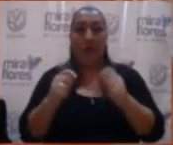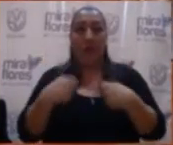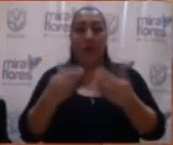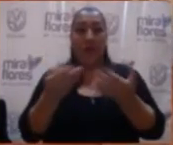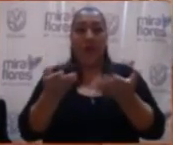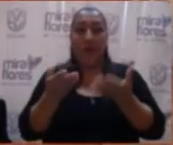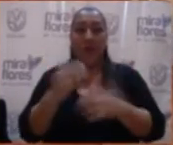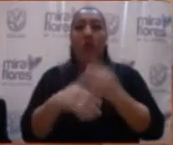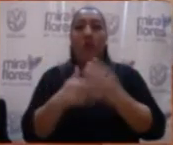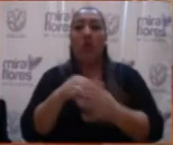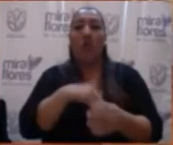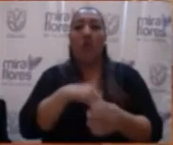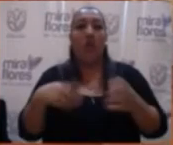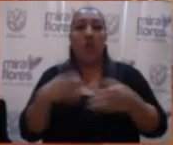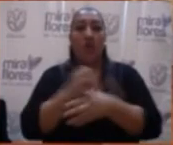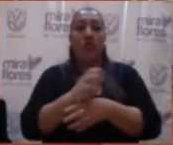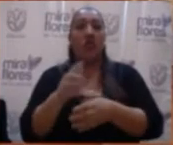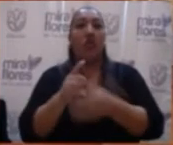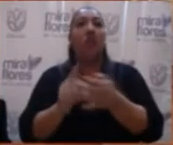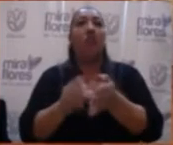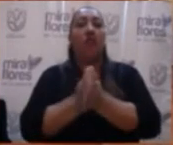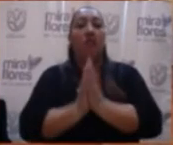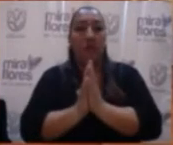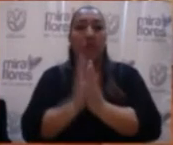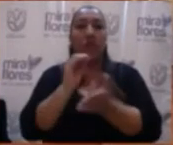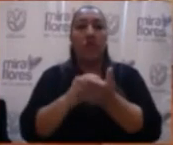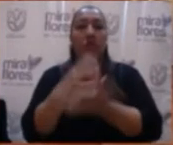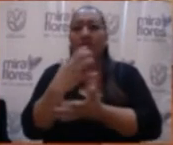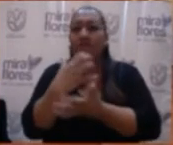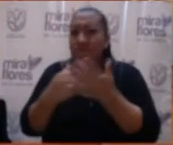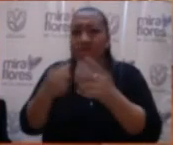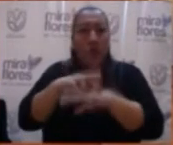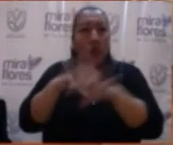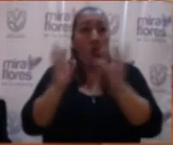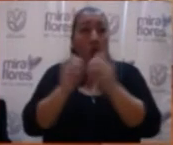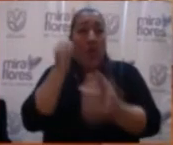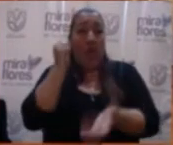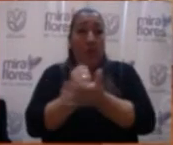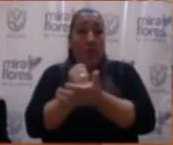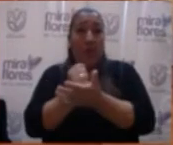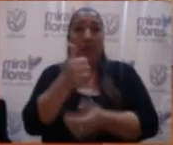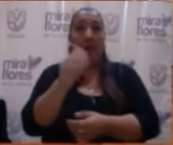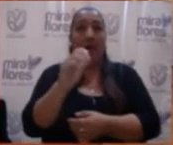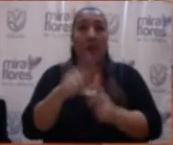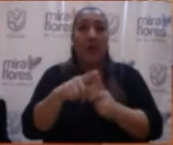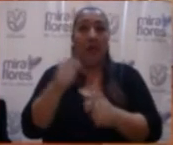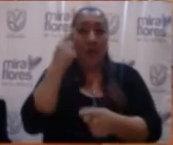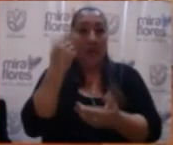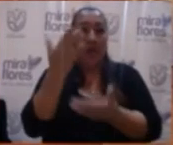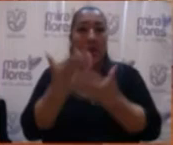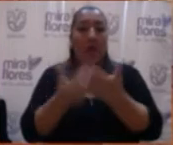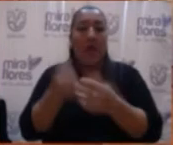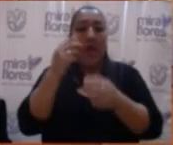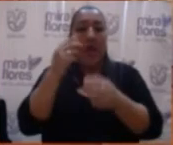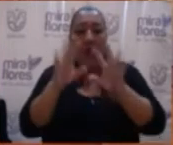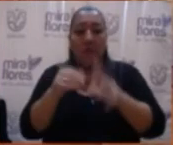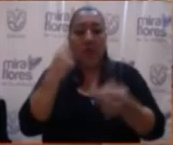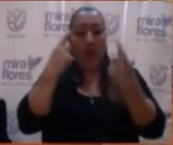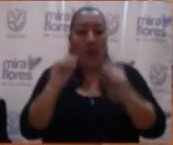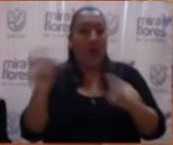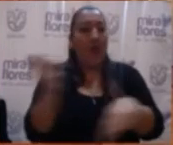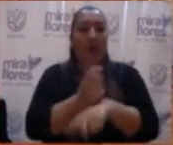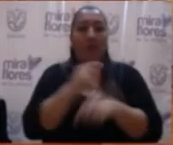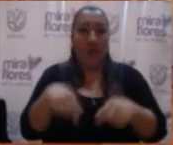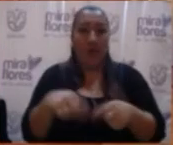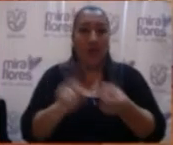a pedir a los miembros del Consejo que se sirvan exonerarnos de la aprobación del acta para la aplicación inmediata de